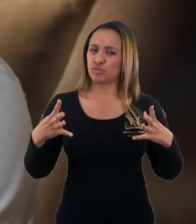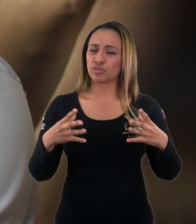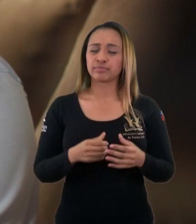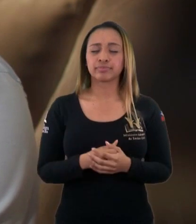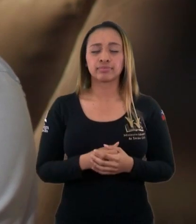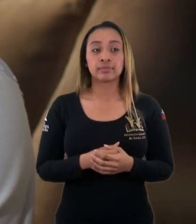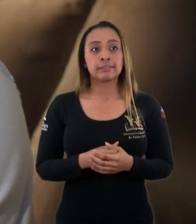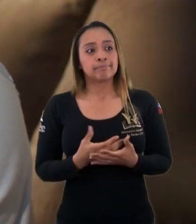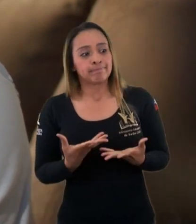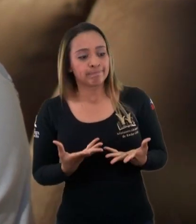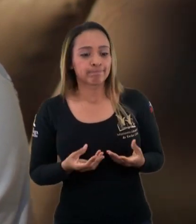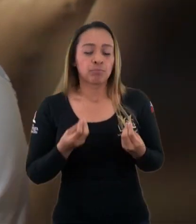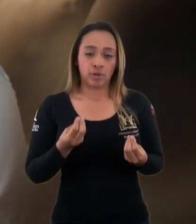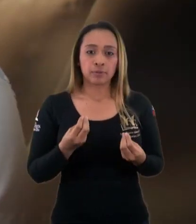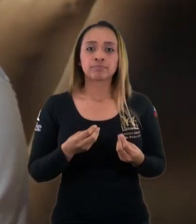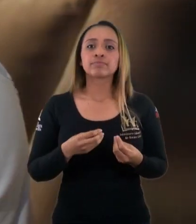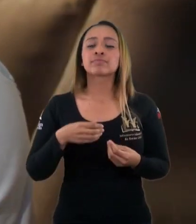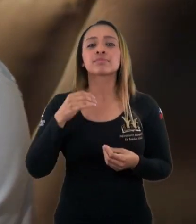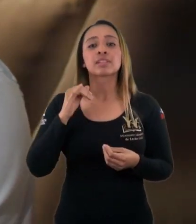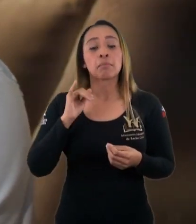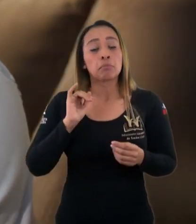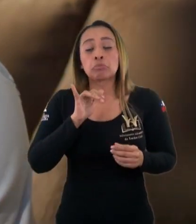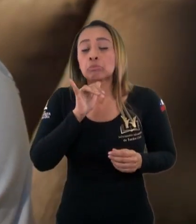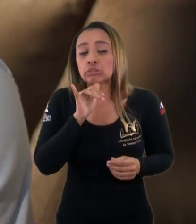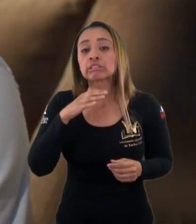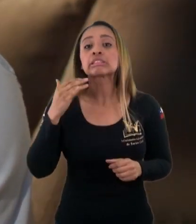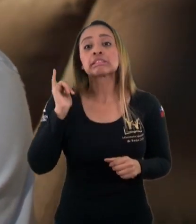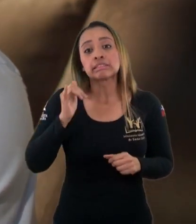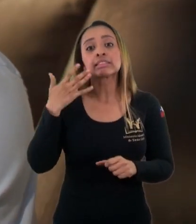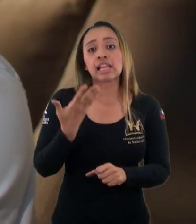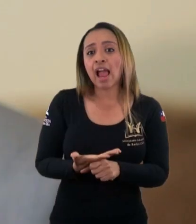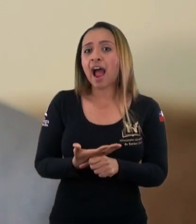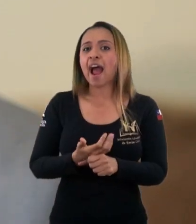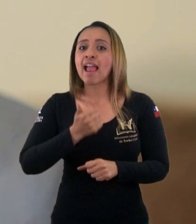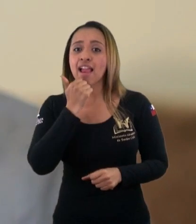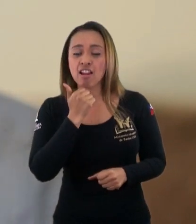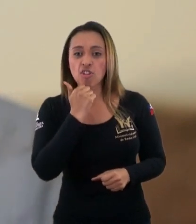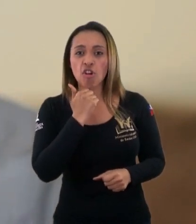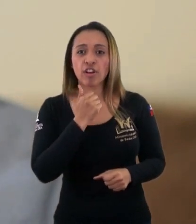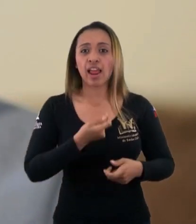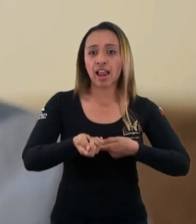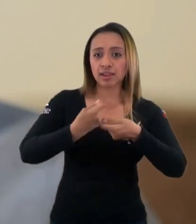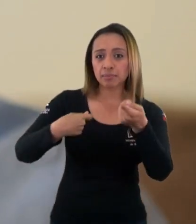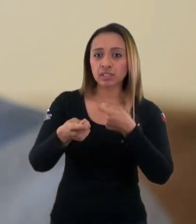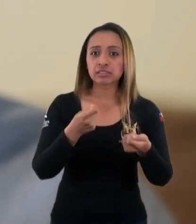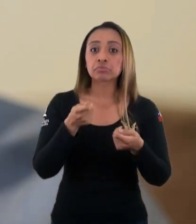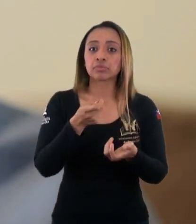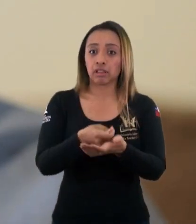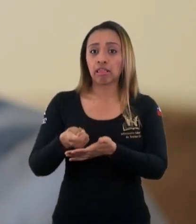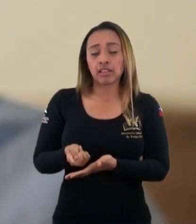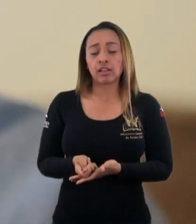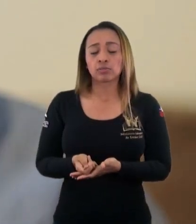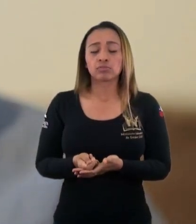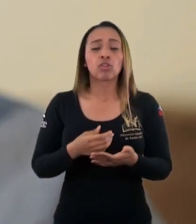Silvia, no puedo asegurar que no haya ningún error en la administración de los recursos de nuestra iglesia. Tú sabes que, en cualquier